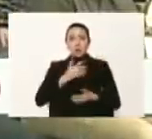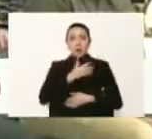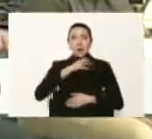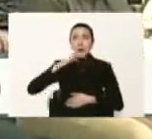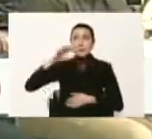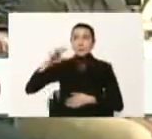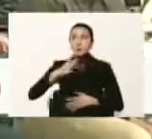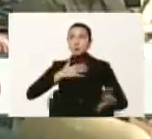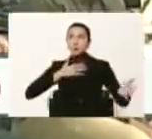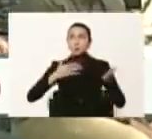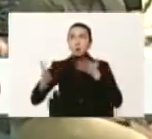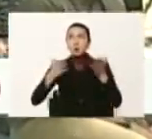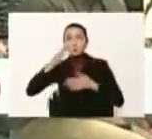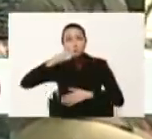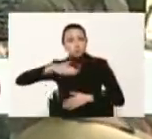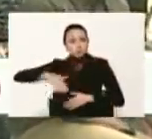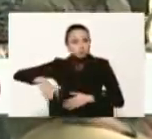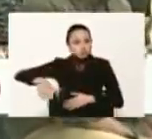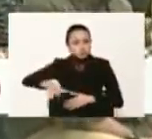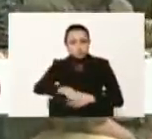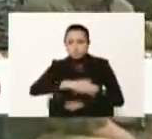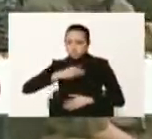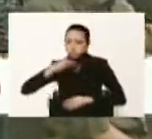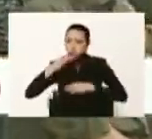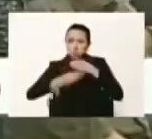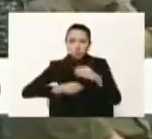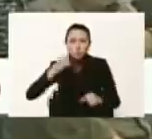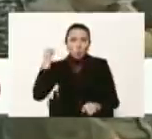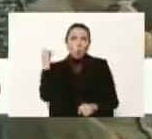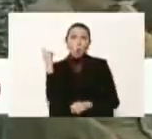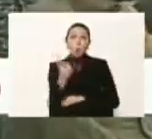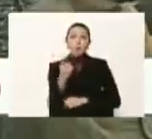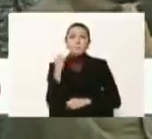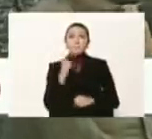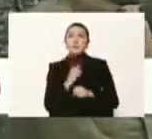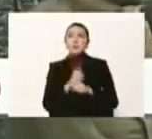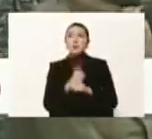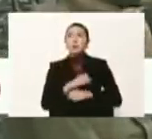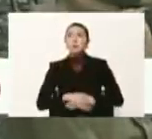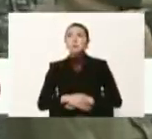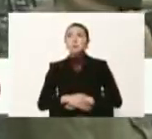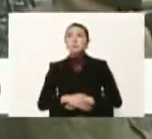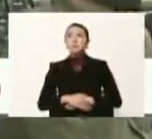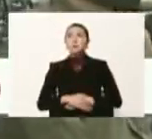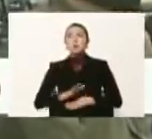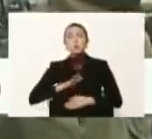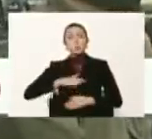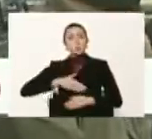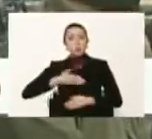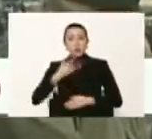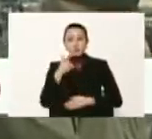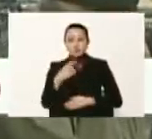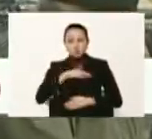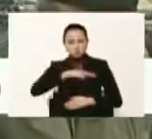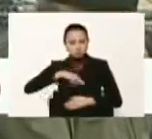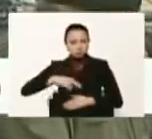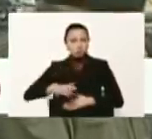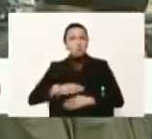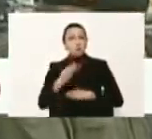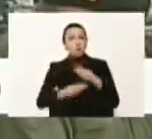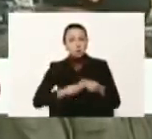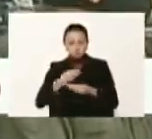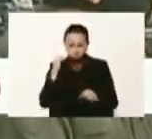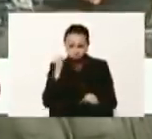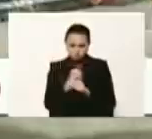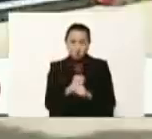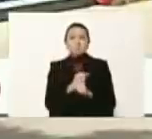al servicio del pueblo, que están cumpliendo con su deber y que pueden decir, la misión fue